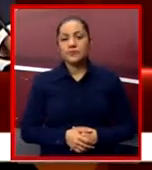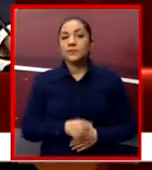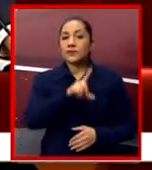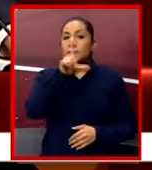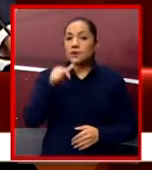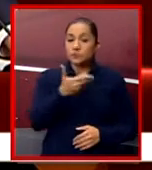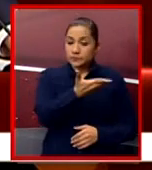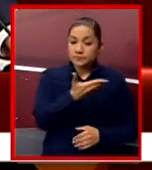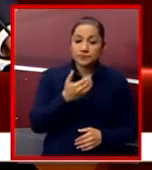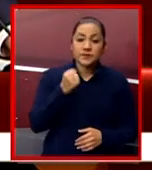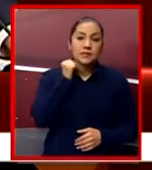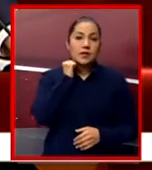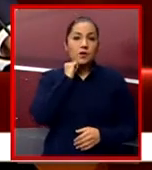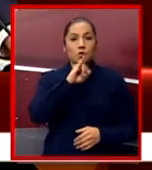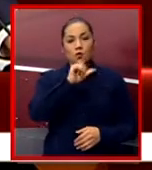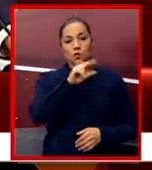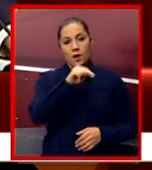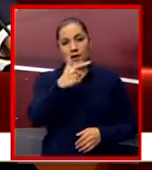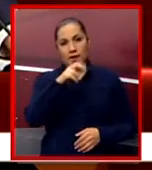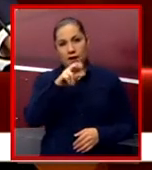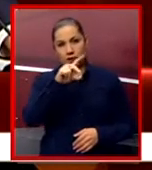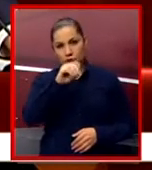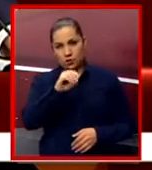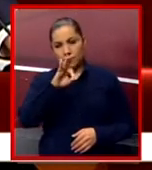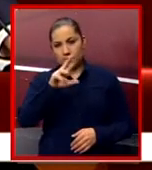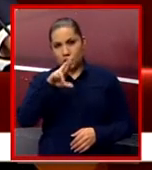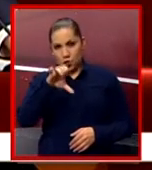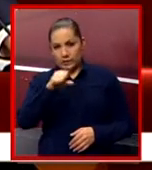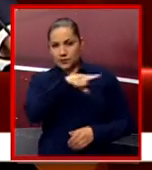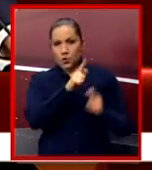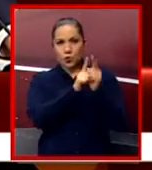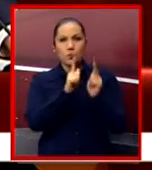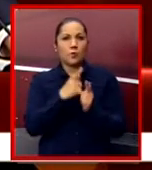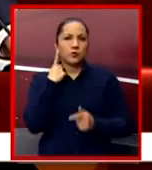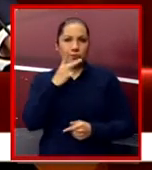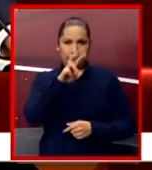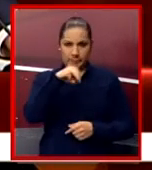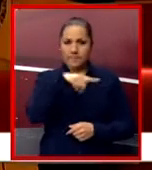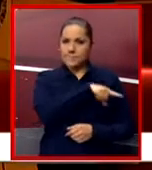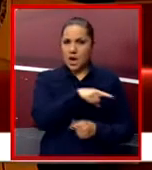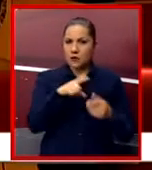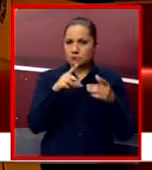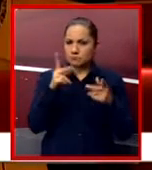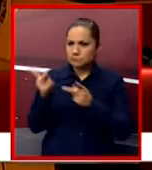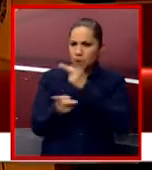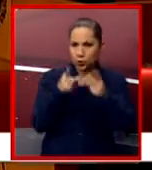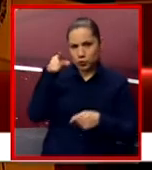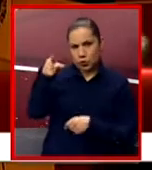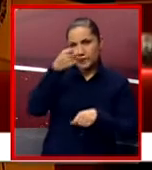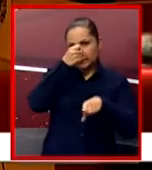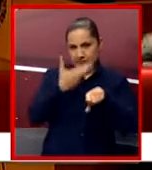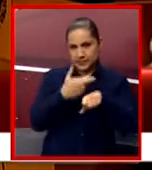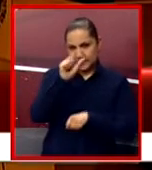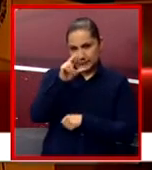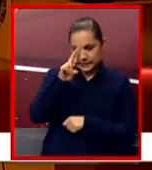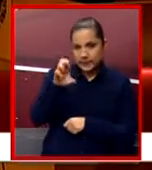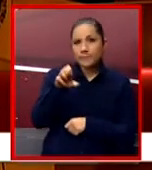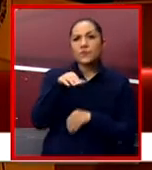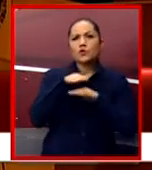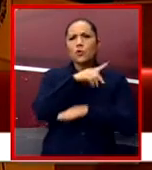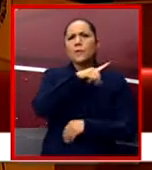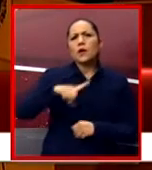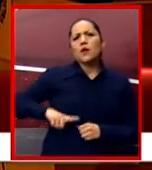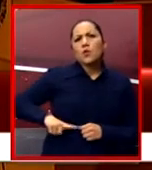Bueno, y también posteriormente el senador Juan Gerardo Flores Ramírez del Partido Verde preguntó al titular de la Cancillería sobre la postura del gobierno de la República